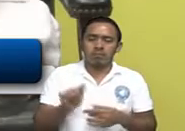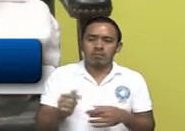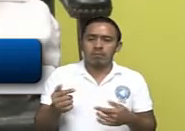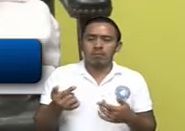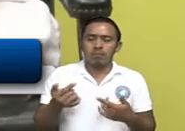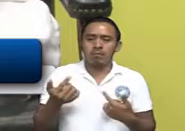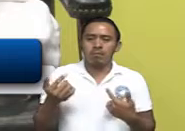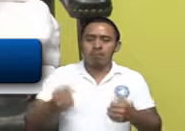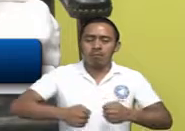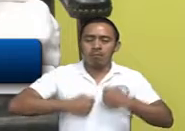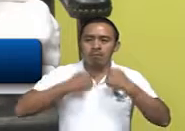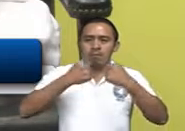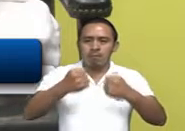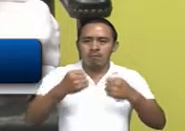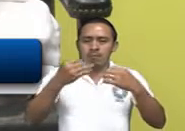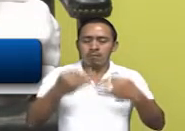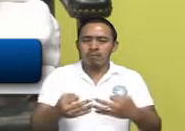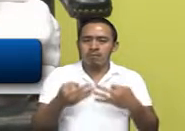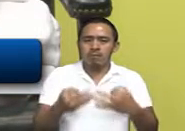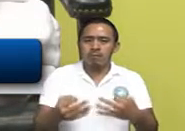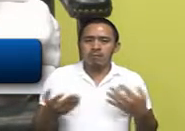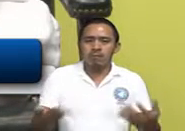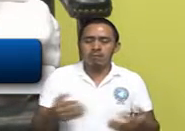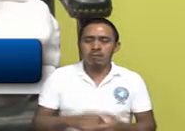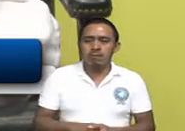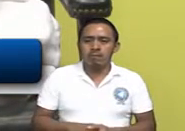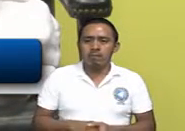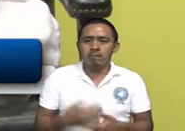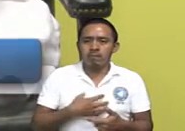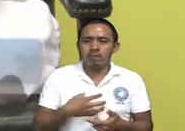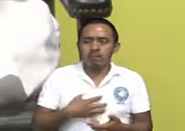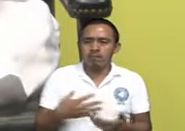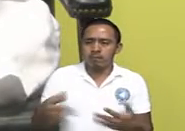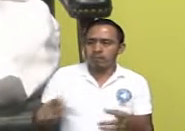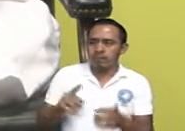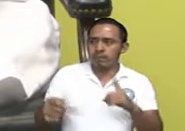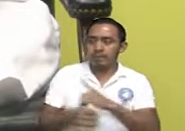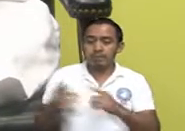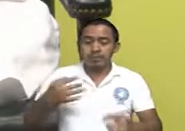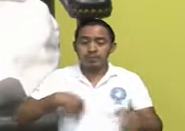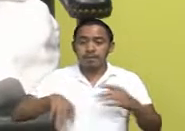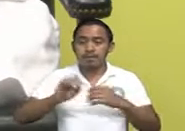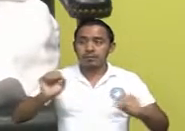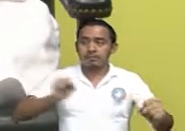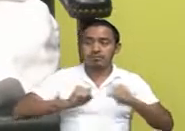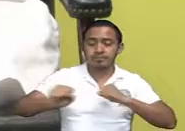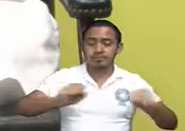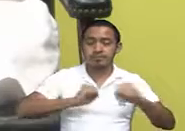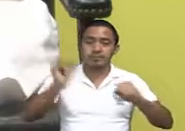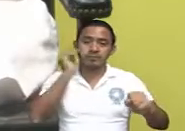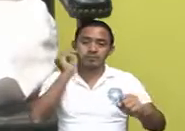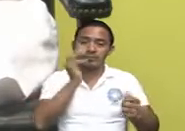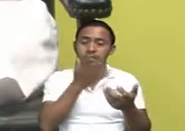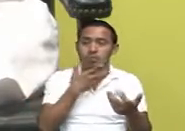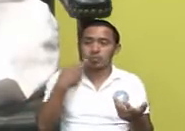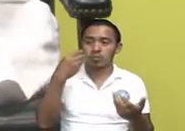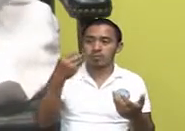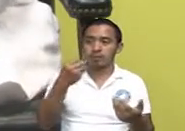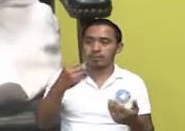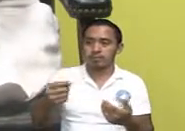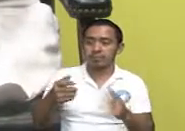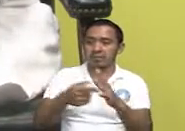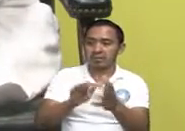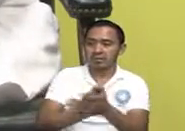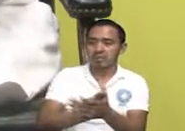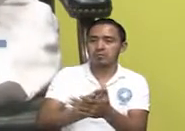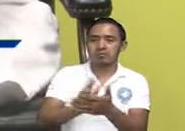de fortalecer, las capacidades de adaptación. ¿Cómo me adapto yo, que ahora soy mamá activa de chavalos jóvenes, y luego esos chavalos jóvenes se me casaron, se